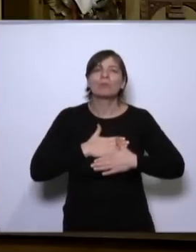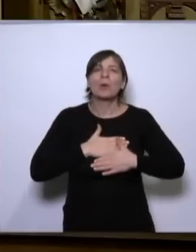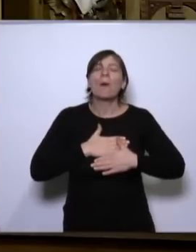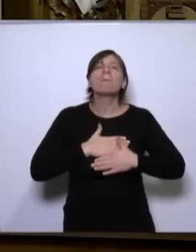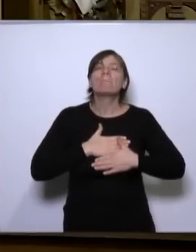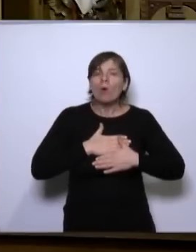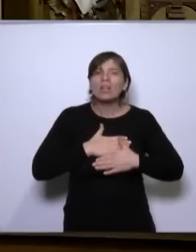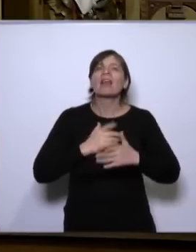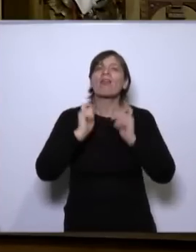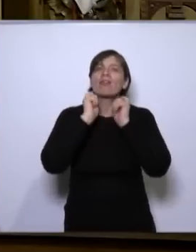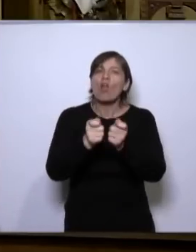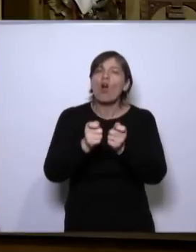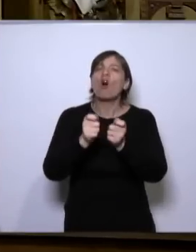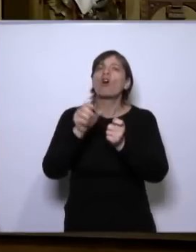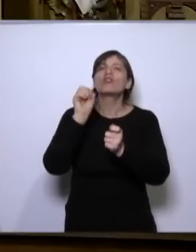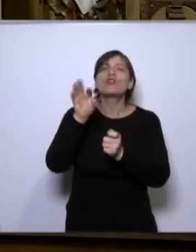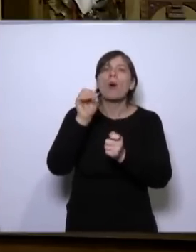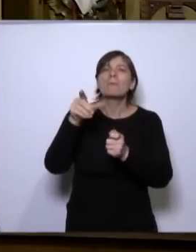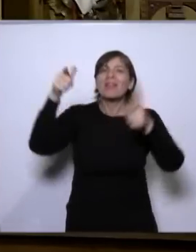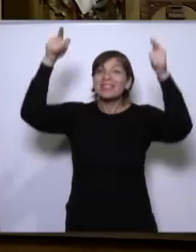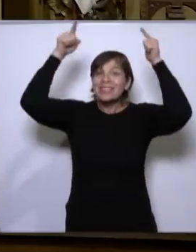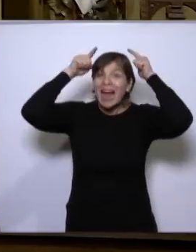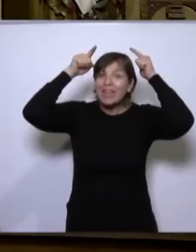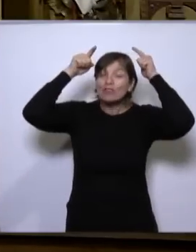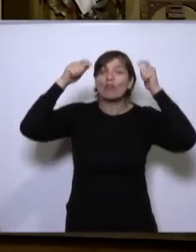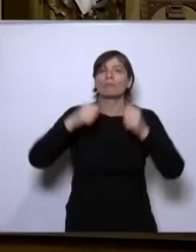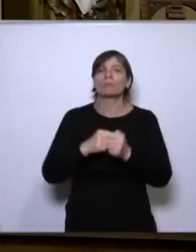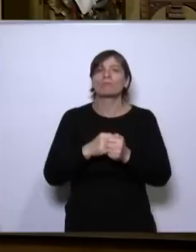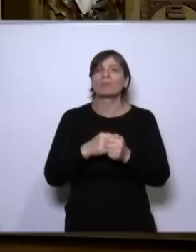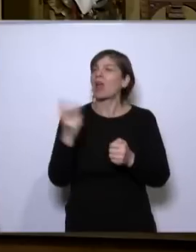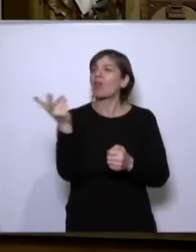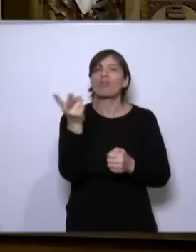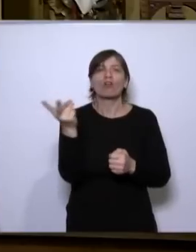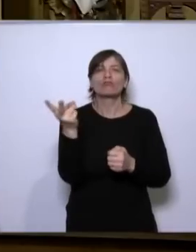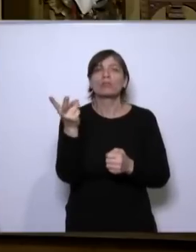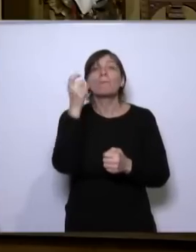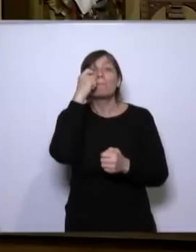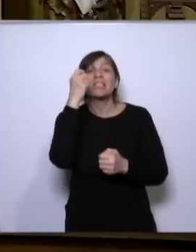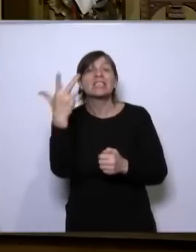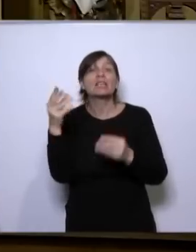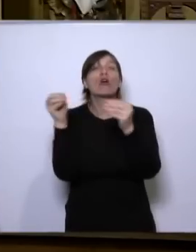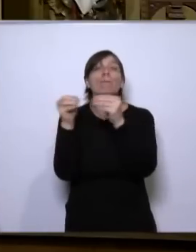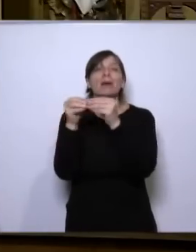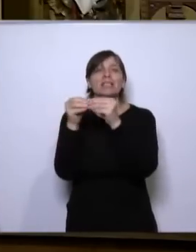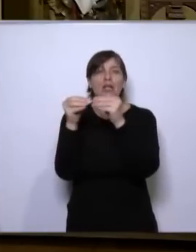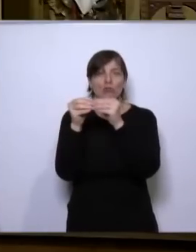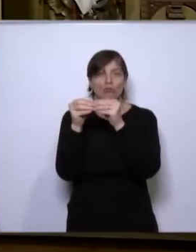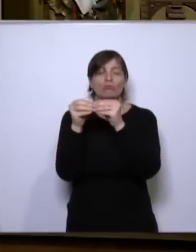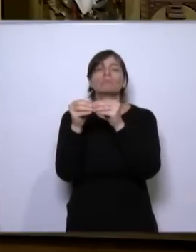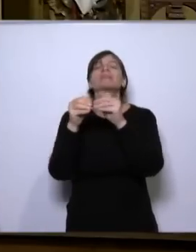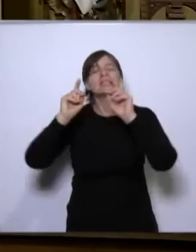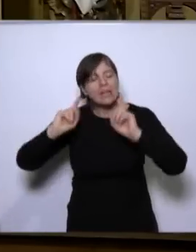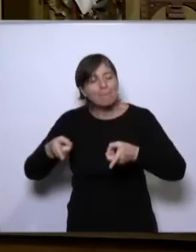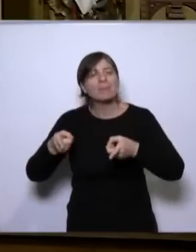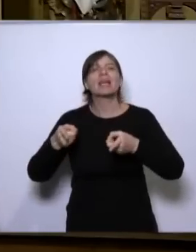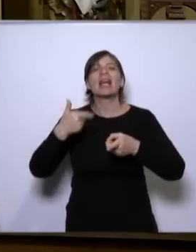tuvo lugar la beatificación de los mártires Paul Jung-ji, Chung y 23 compañeros,